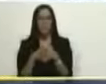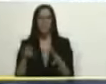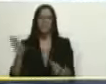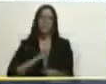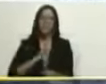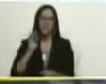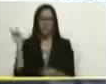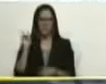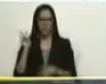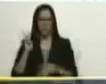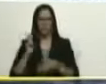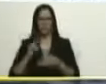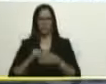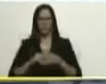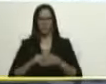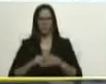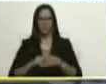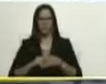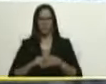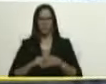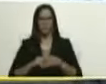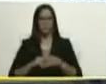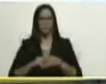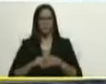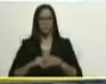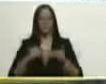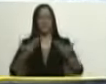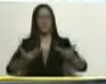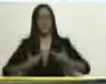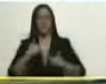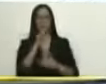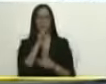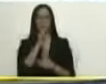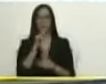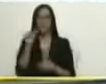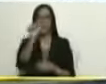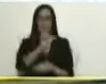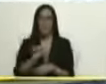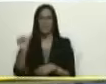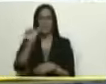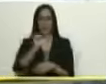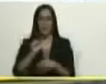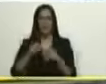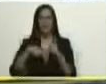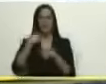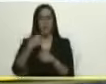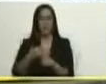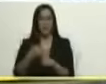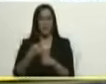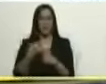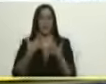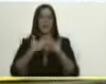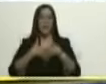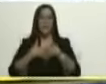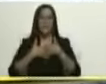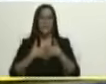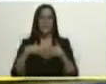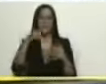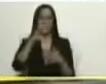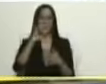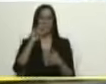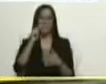Venezuela. Nos ha llegado la información que en las semanas que vienen la empresa Circo va a ser